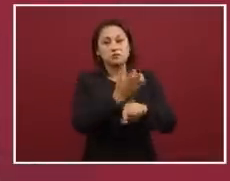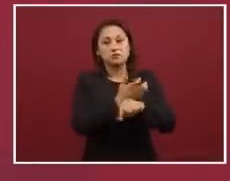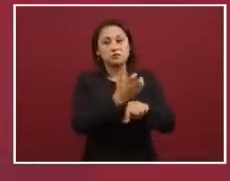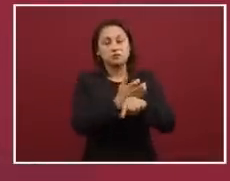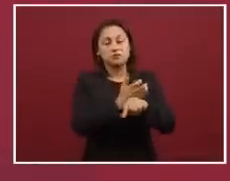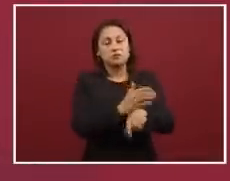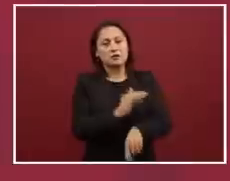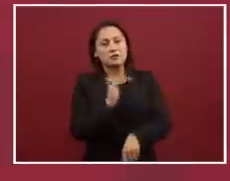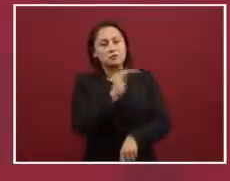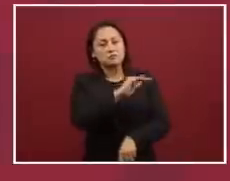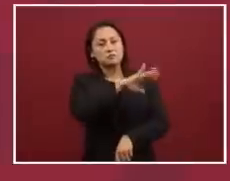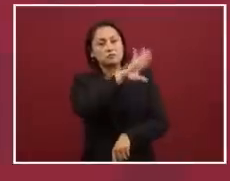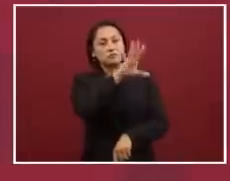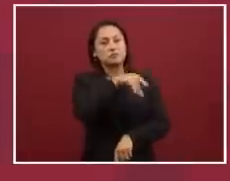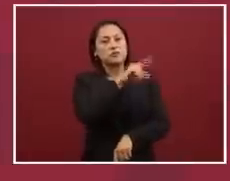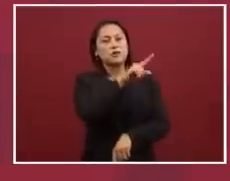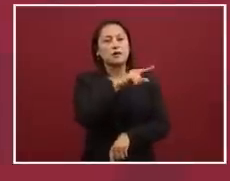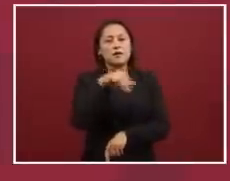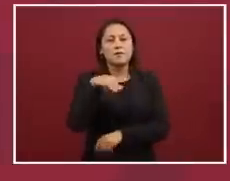Maximiliano.